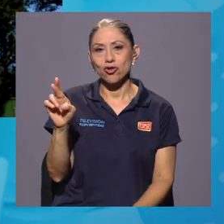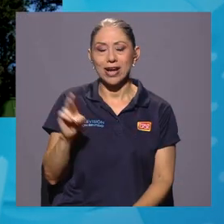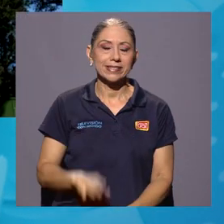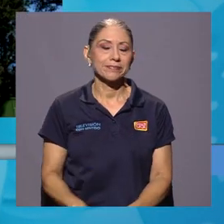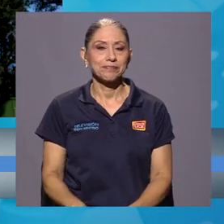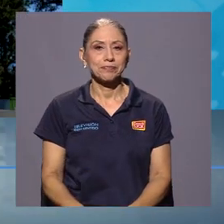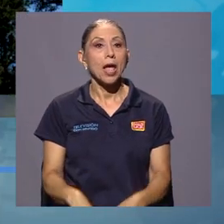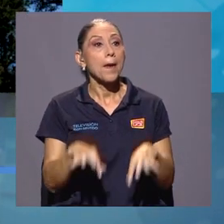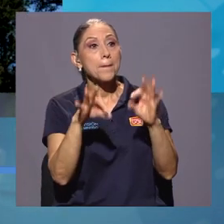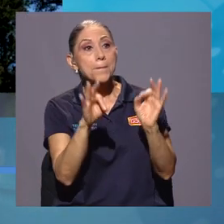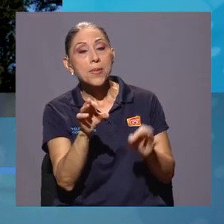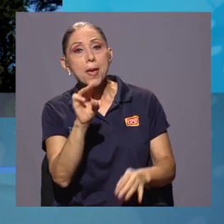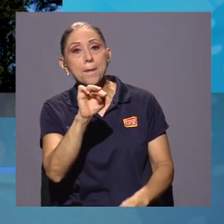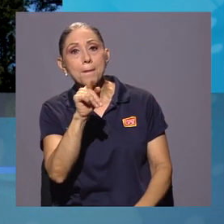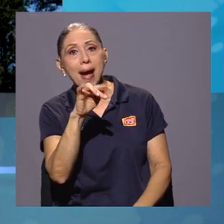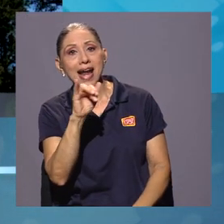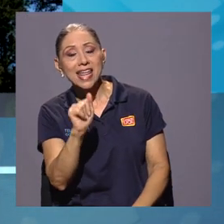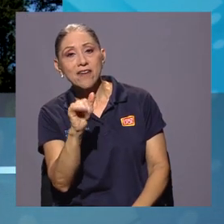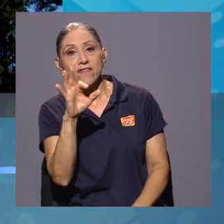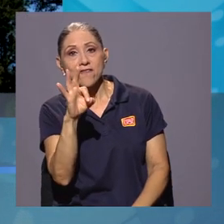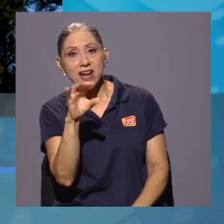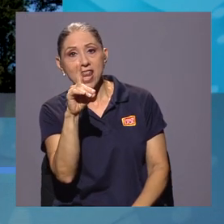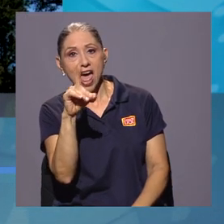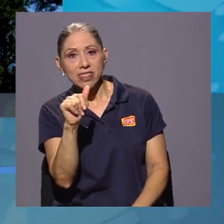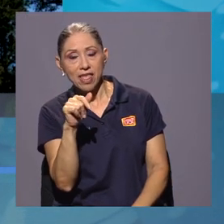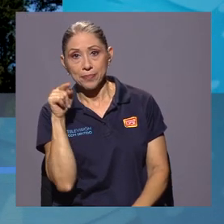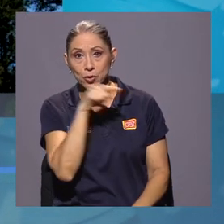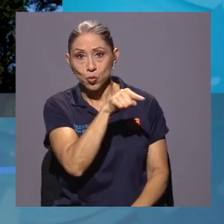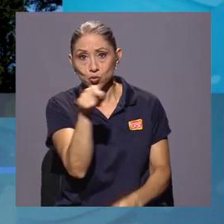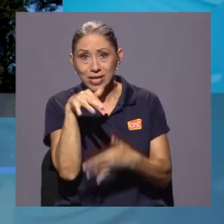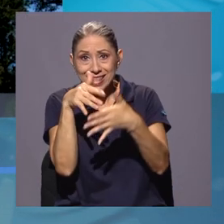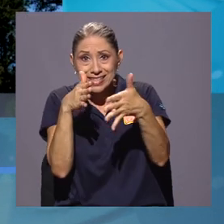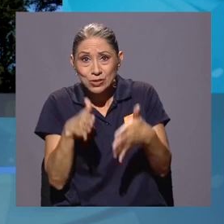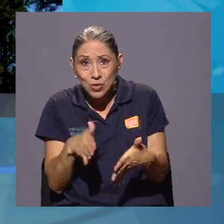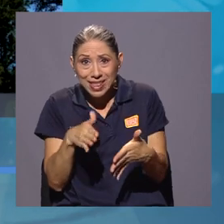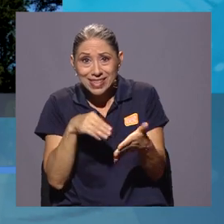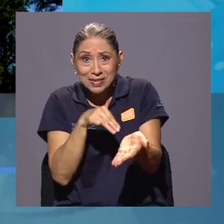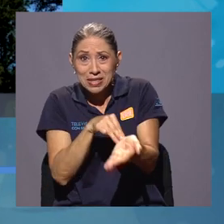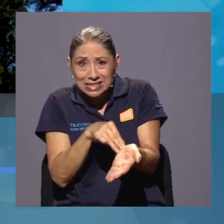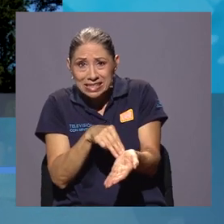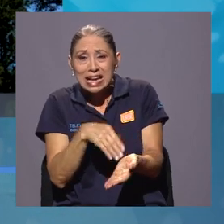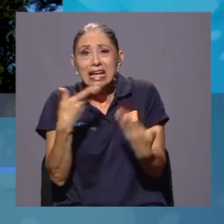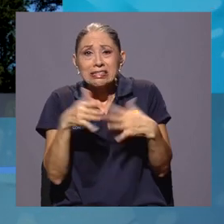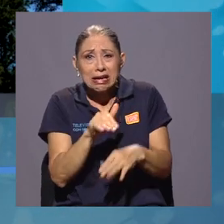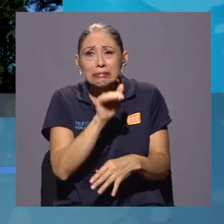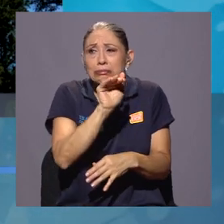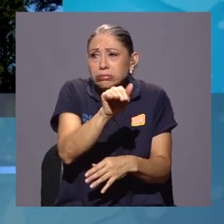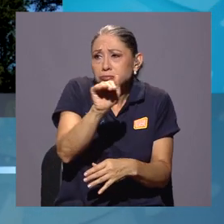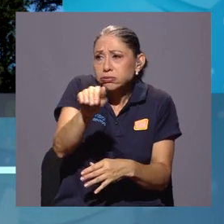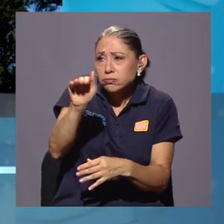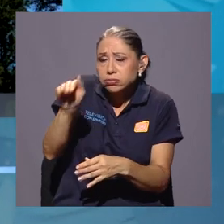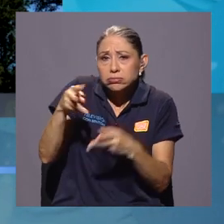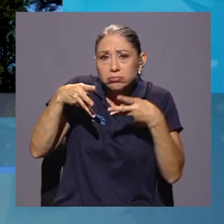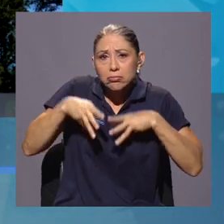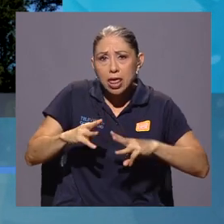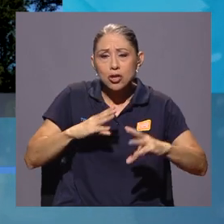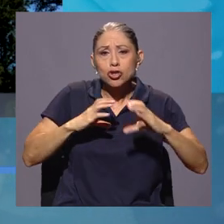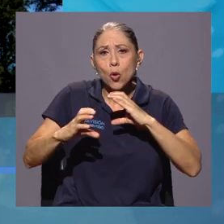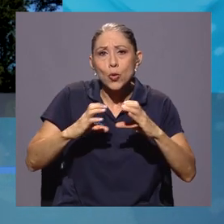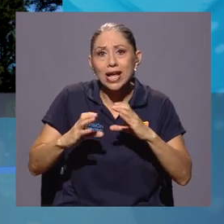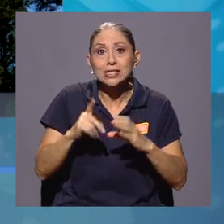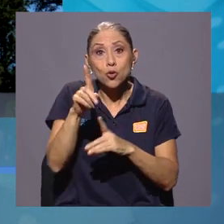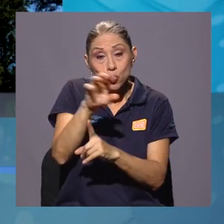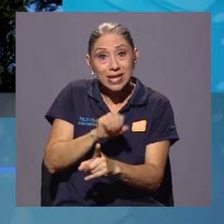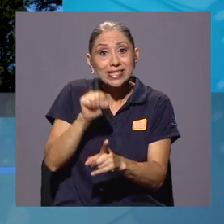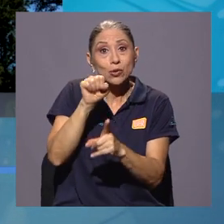Muy bien, María Fernanda. Ustedes, los estudiantes de medicina, han estado tocando puertas en diferentes medios de comunicación en estos meses.